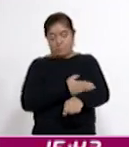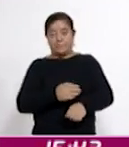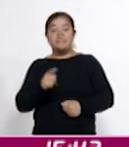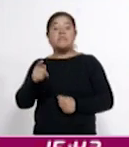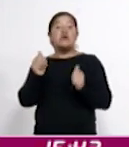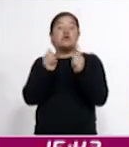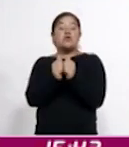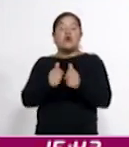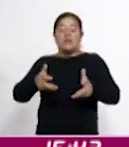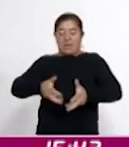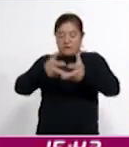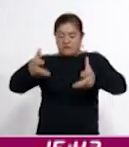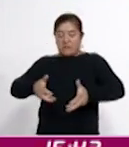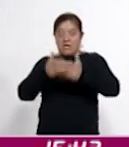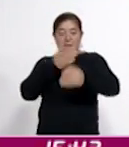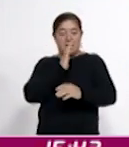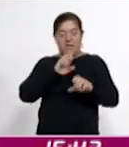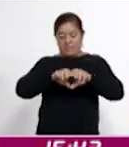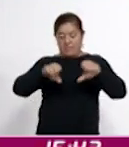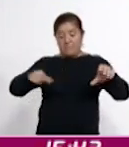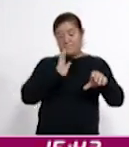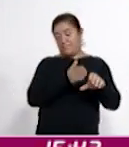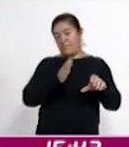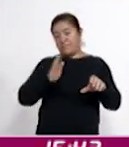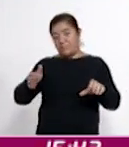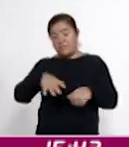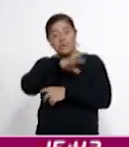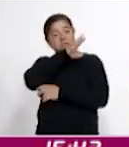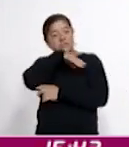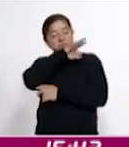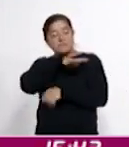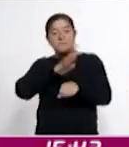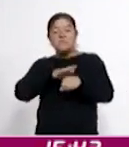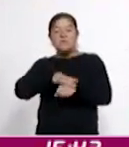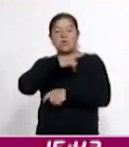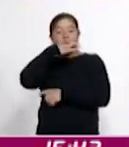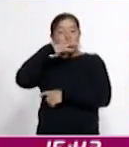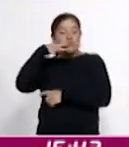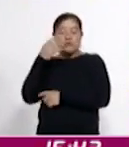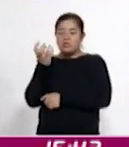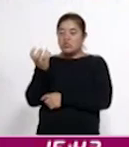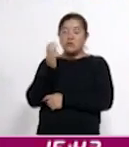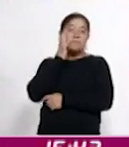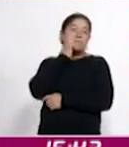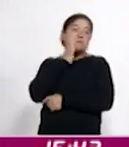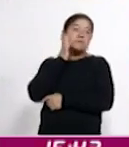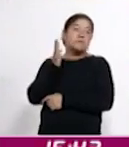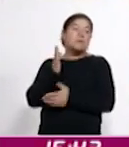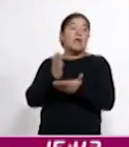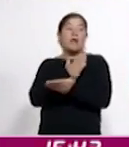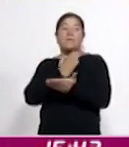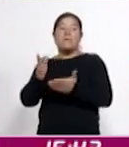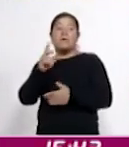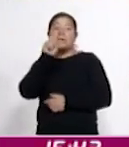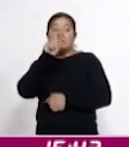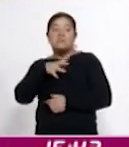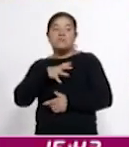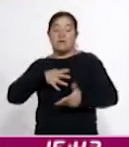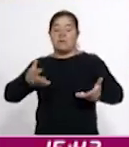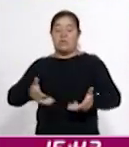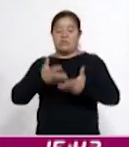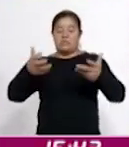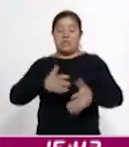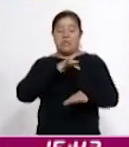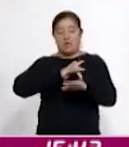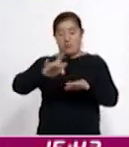con de ensalada pepino, de pepín, cebollita, ¿y qué más lleva? Y es chiles manzanos, aparte también la ensalada de nopales,